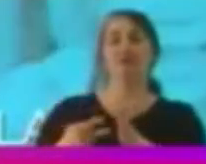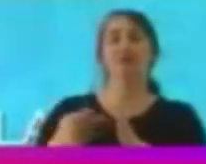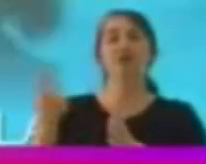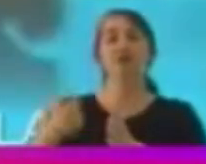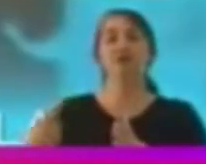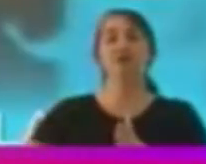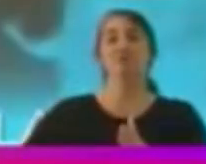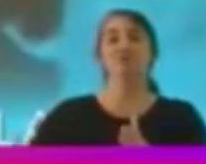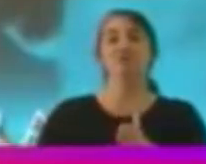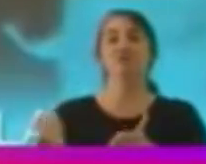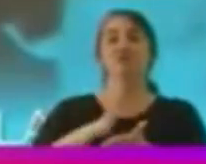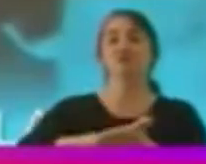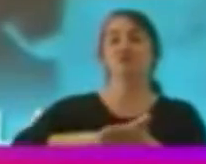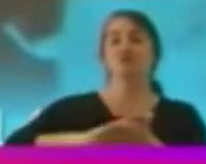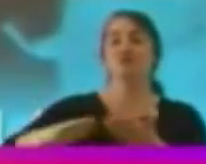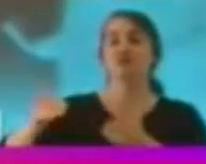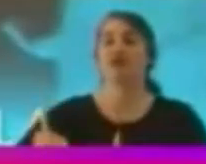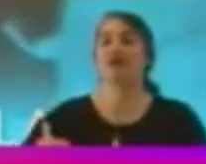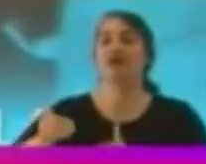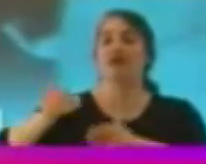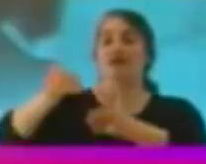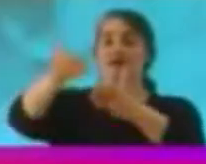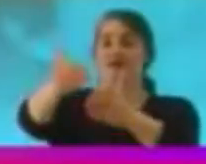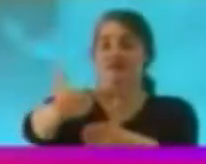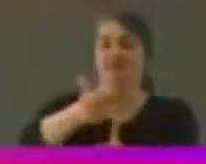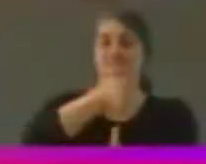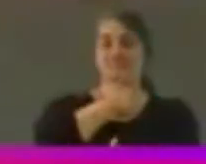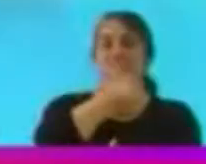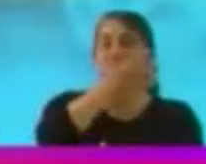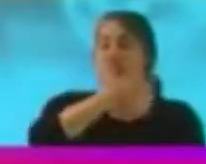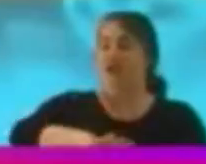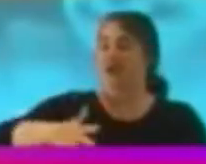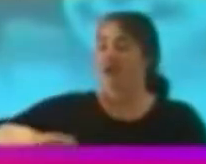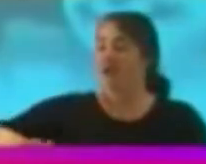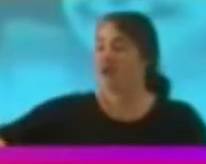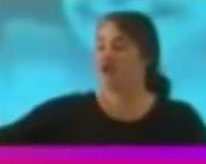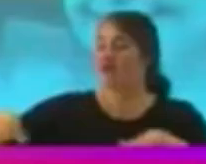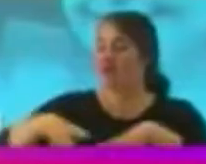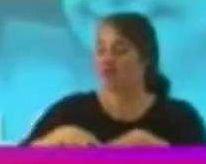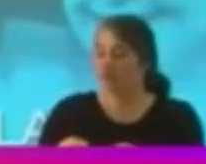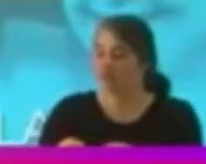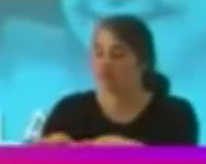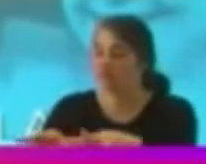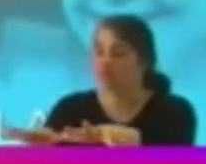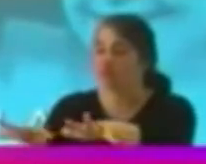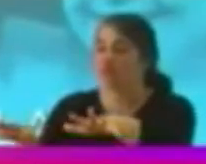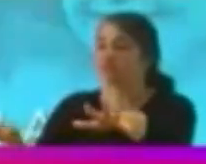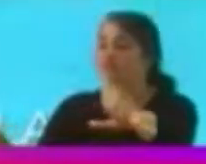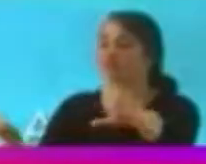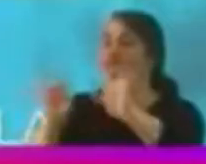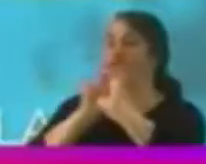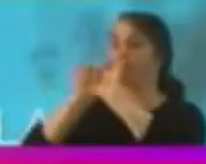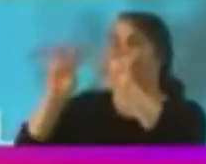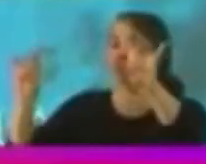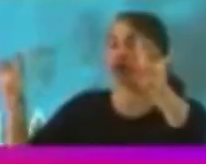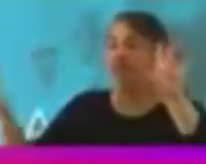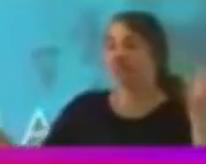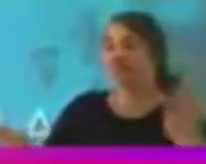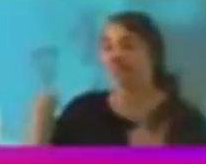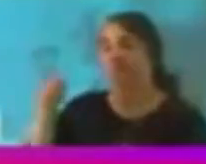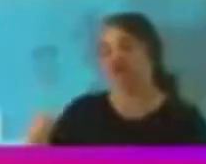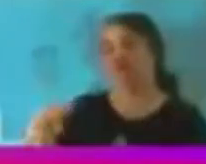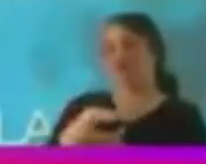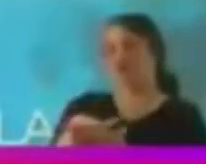de avanzar en el ordenamiento de las cuencas hídricas, que es una de las asignaturas pendientes realmente las políticas públicas. Ustedes saben que